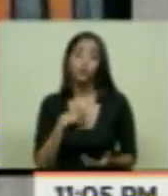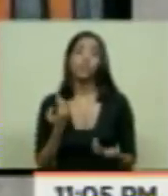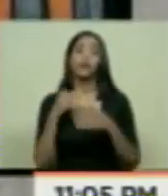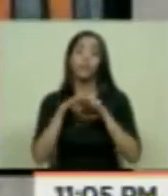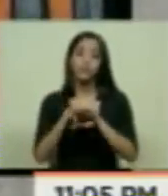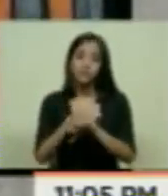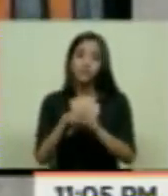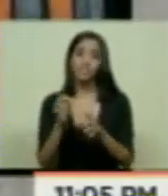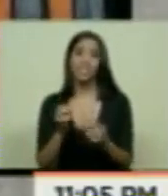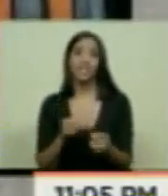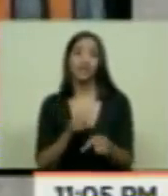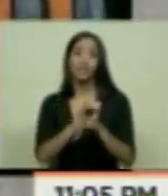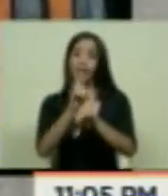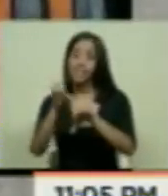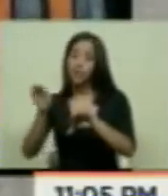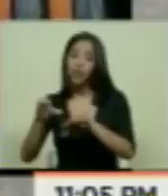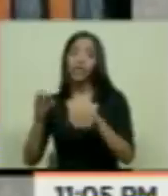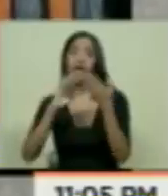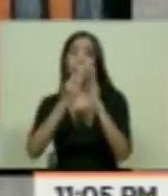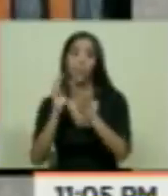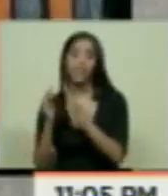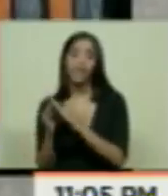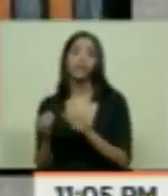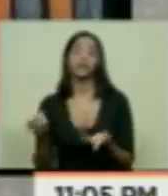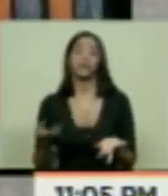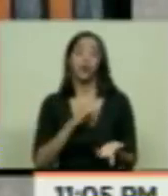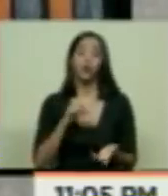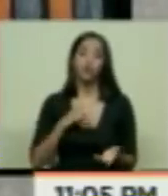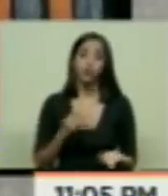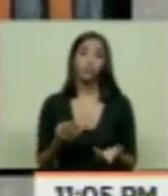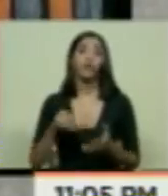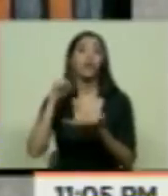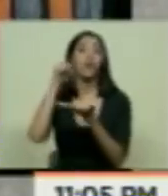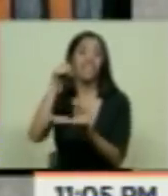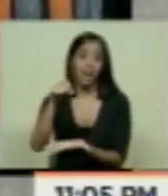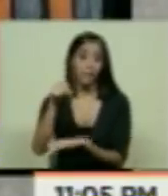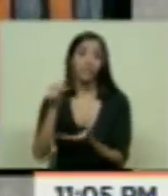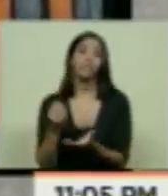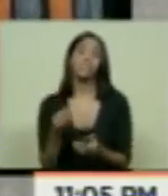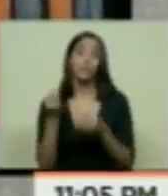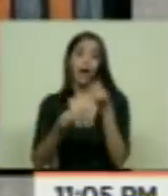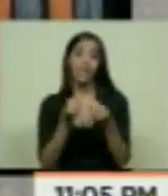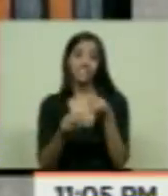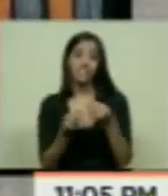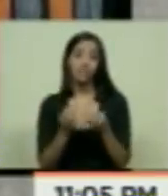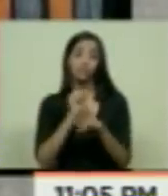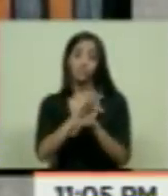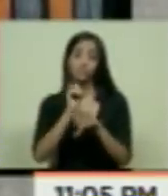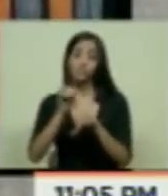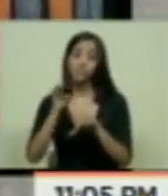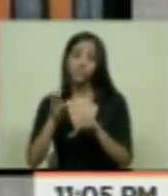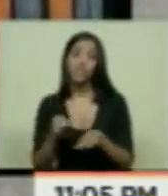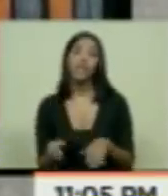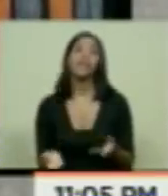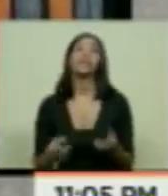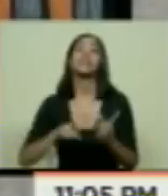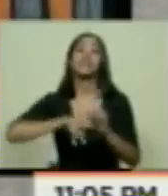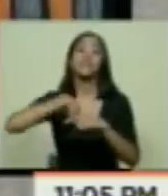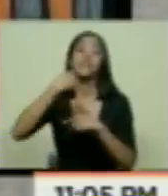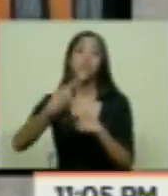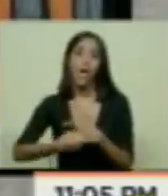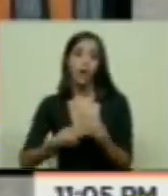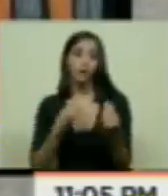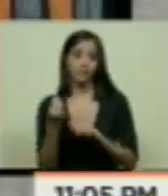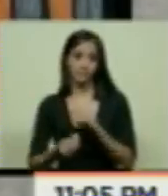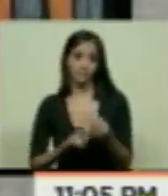en la distribución con las comunidades, es decir, que nosotros por medio de los CLAP estamos realizando lo que es la distribución y posteriormente, ¿qué